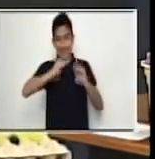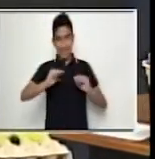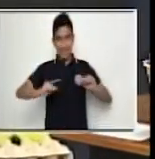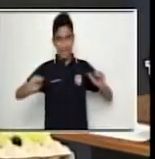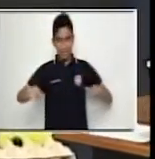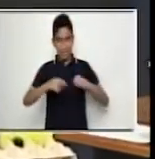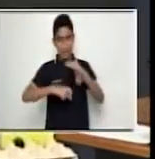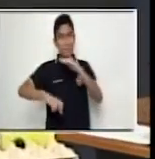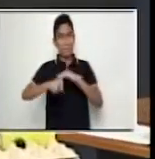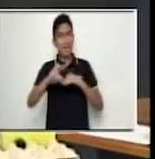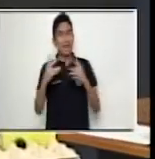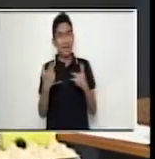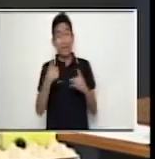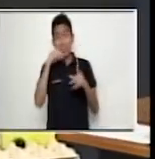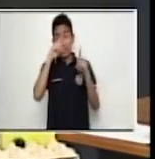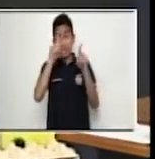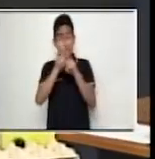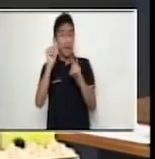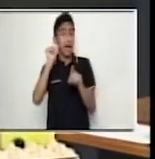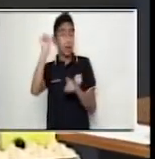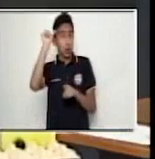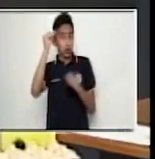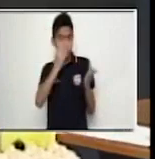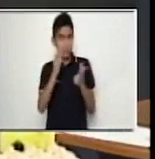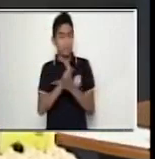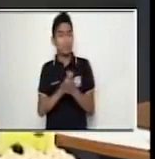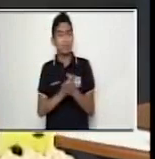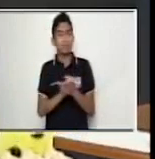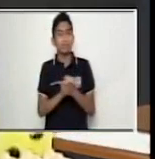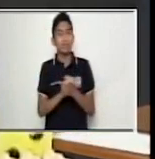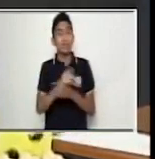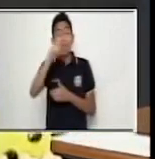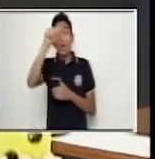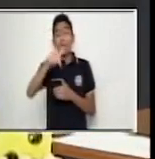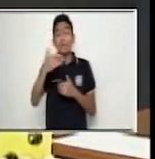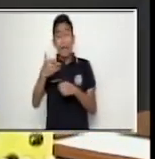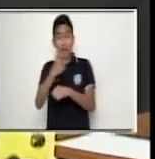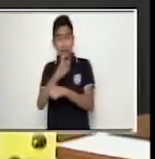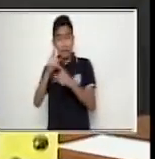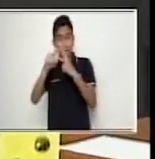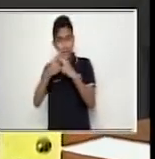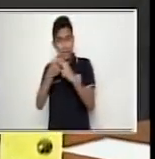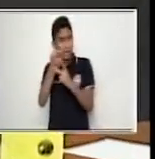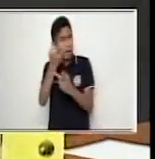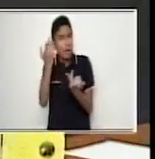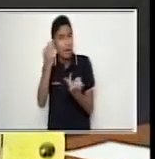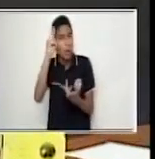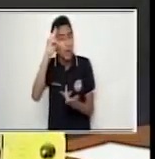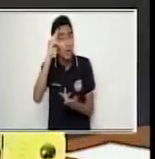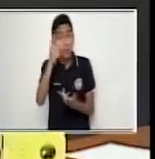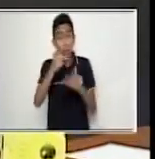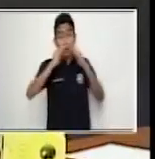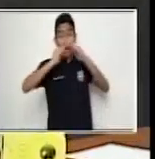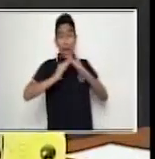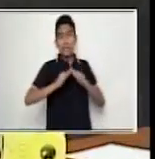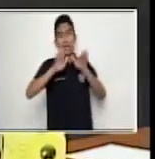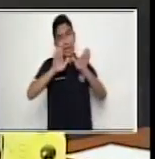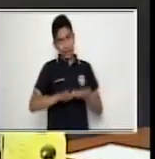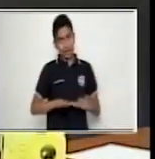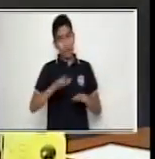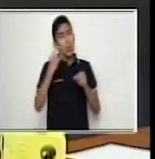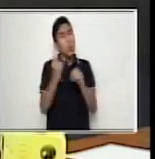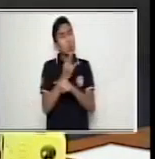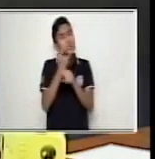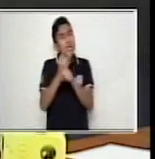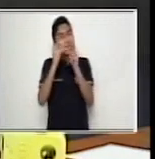Adultos Extraescolar, PEAC. Antes de empezar, recuerda, quedarte en casa. Utiliza siempre